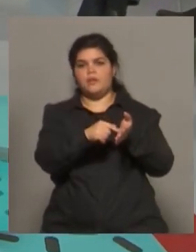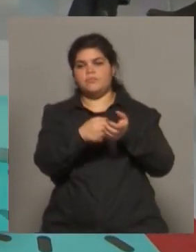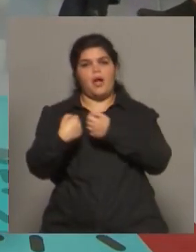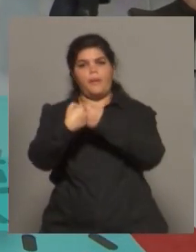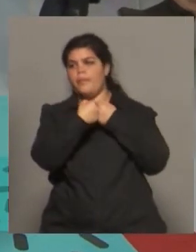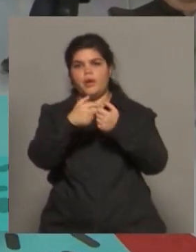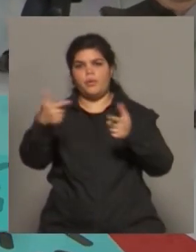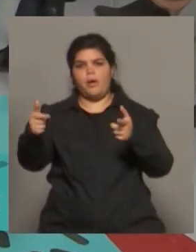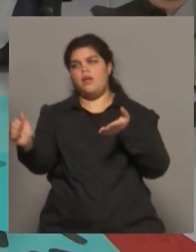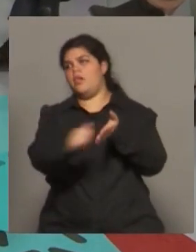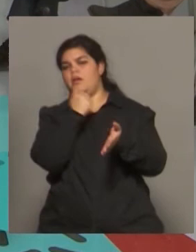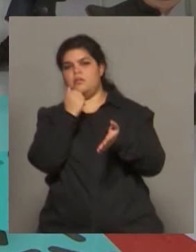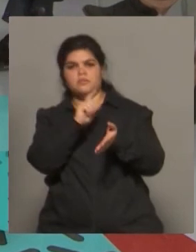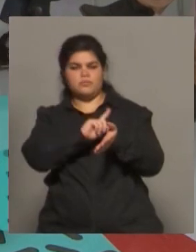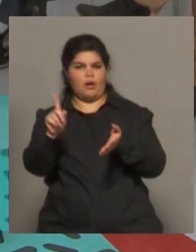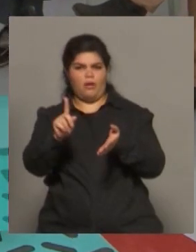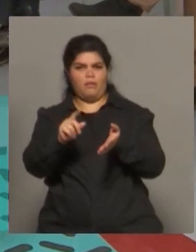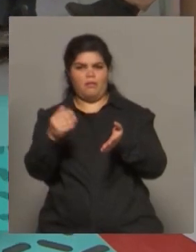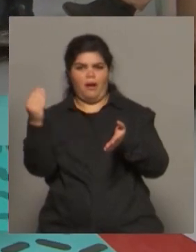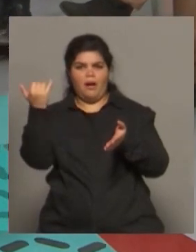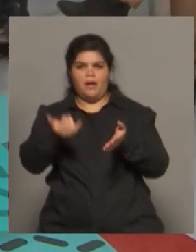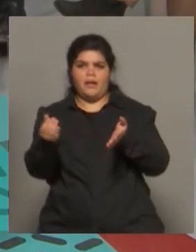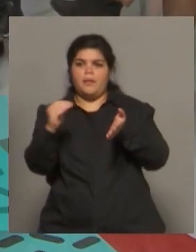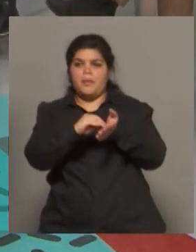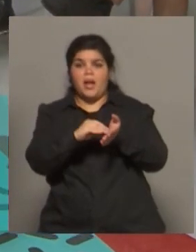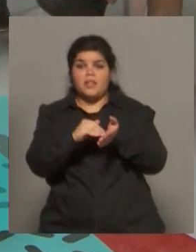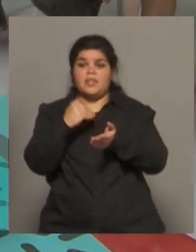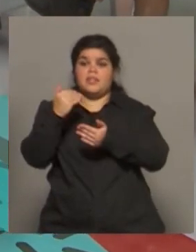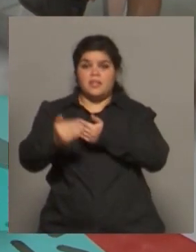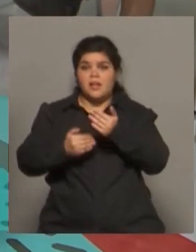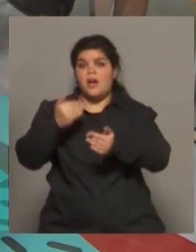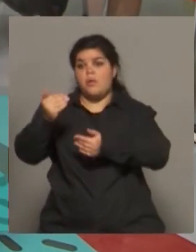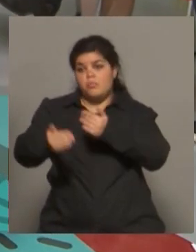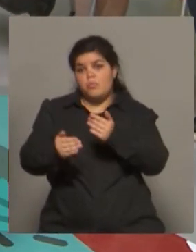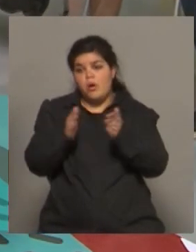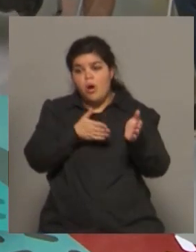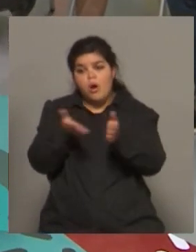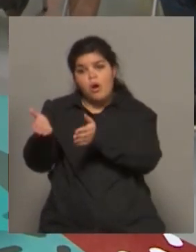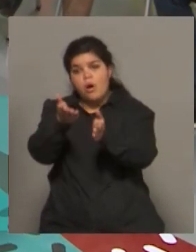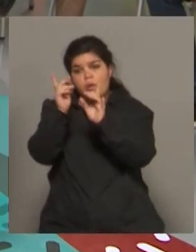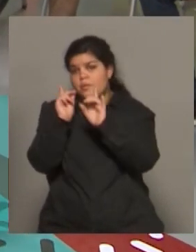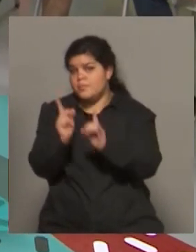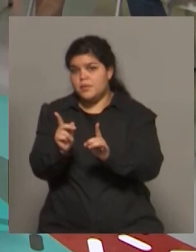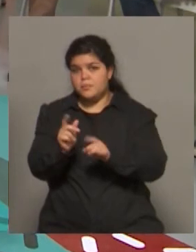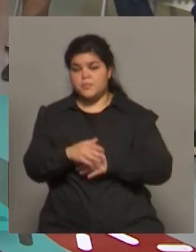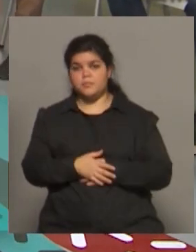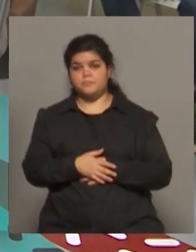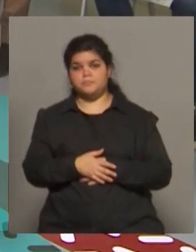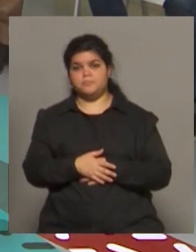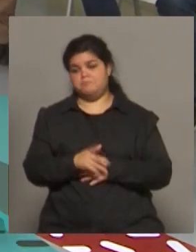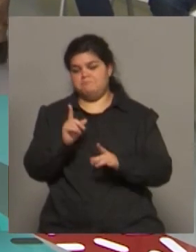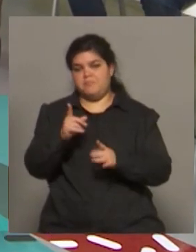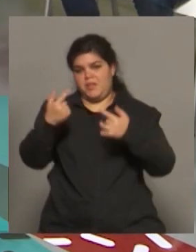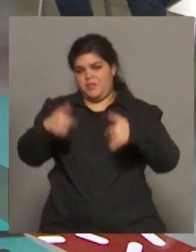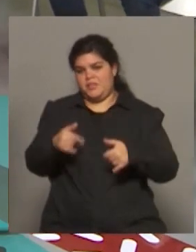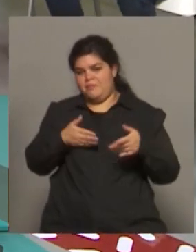digamos, un acuerdo con la Alianza del Pacífico, digamos, está en gestación, digamos, y va en esa dirección. Todo indica que va en esa dirección.